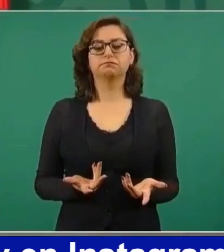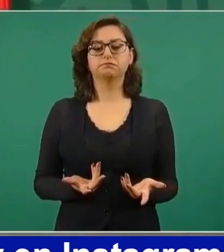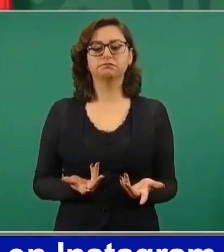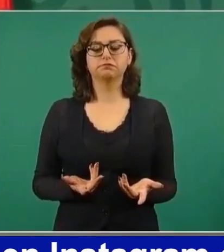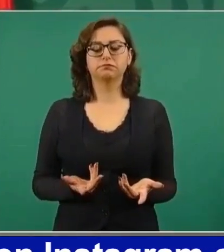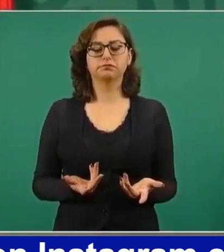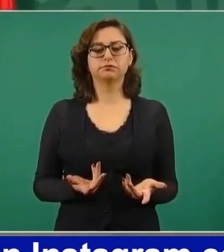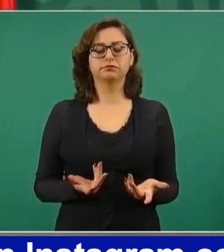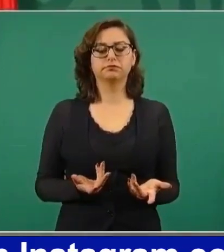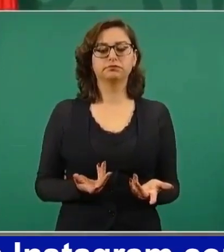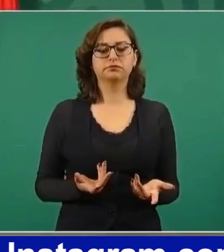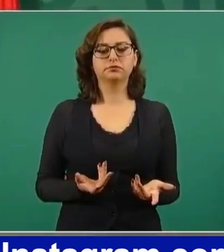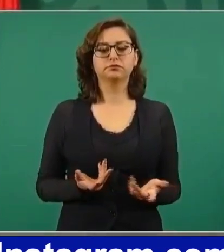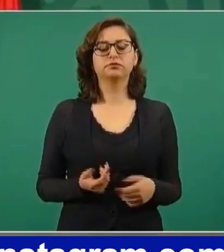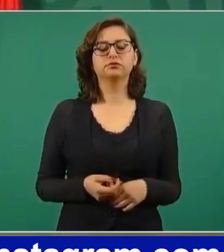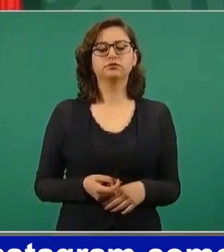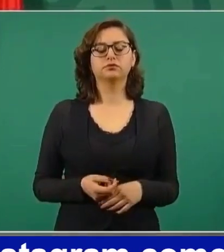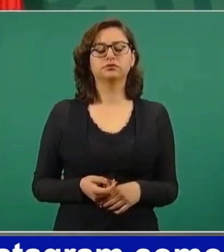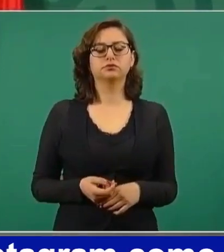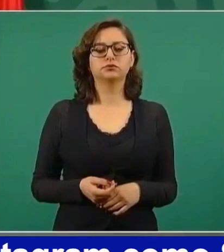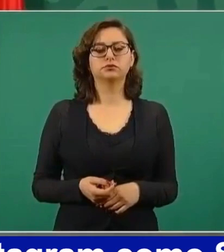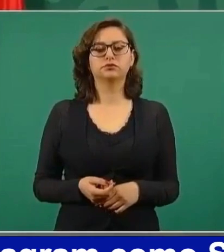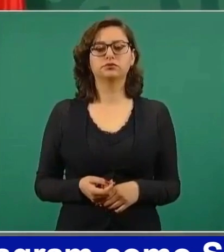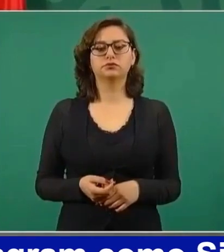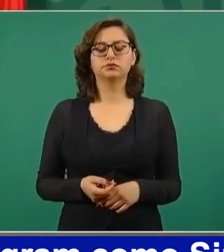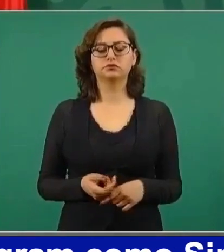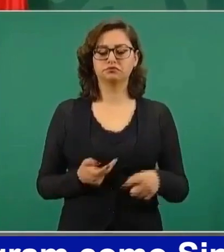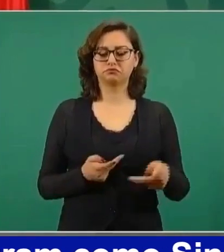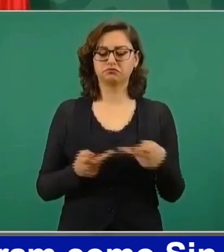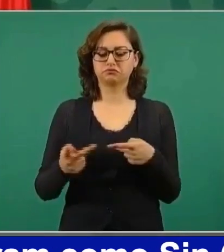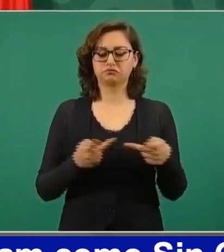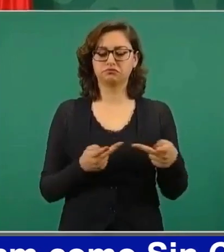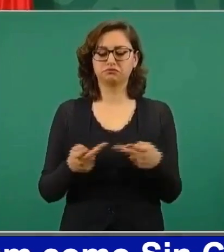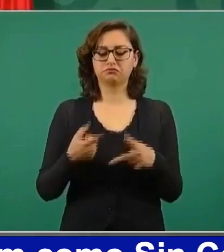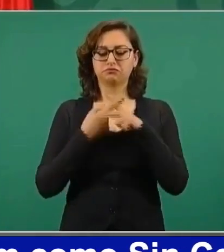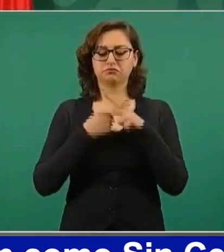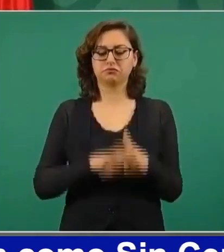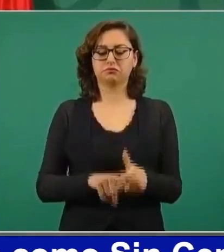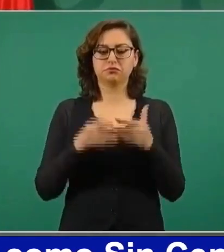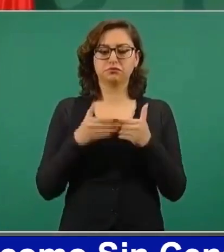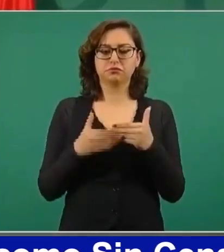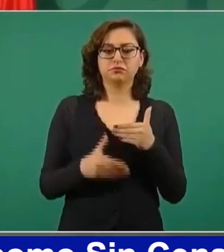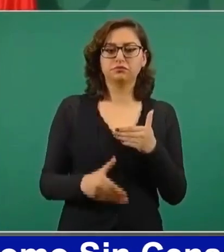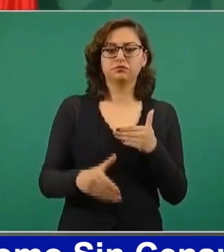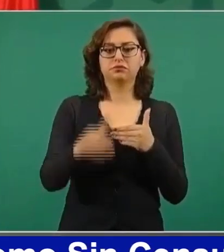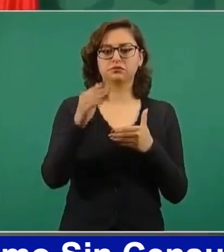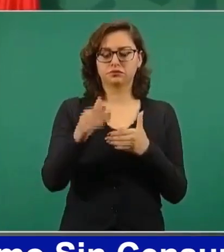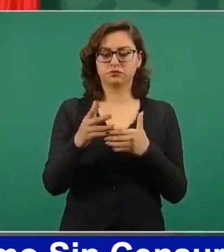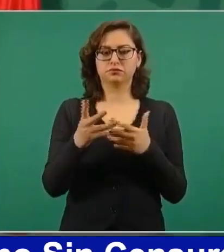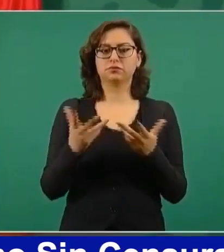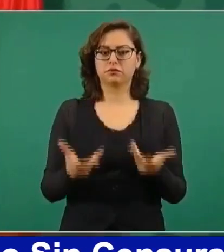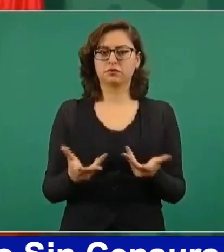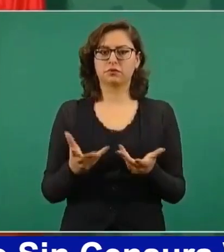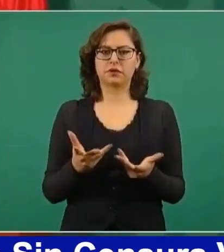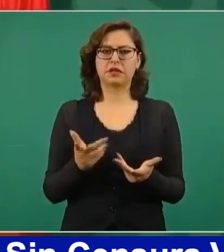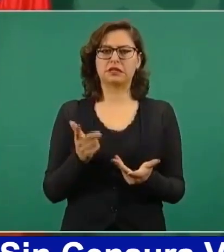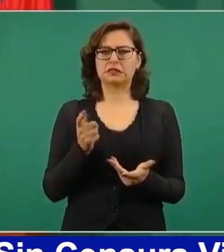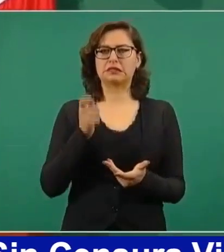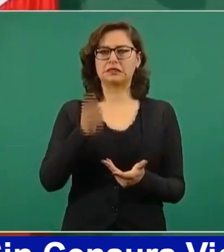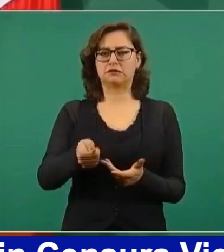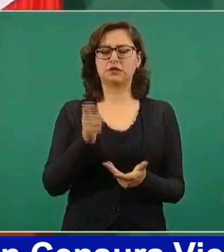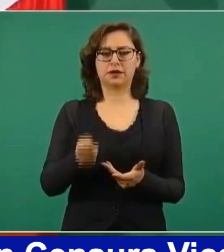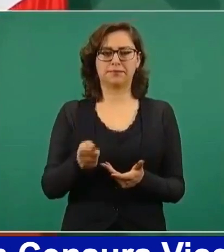plan de llevar a la práctica un plan, reforzar lo que ya venimos